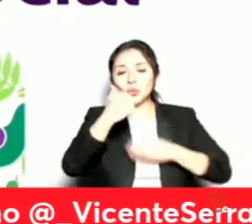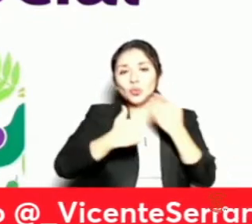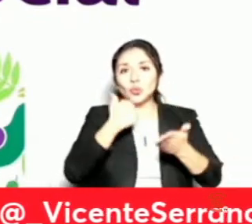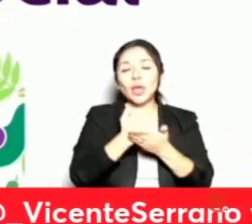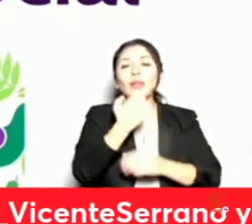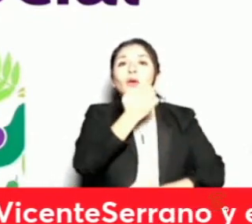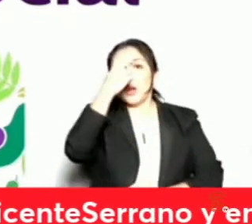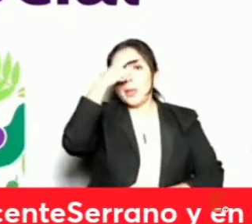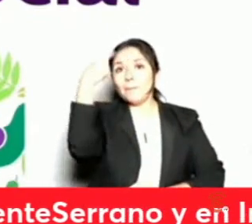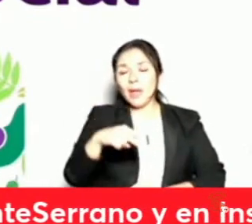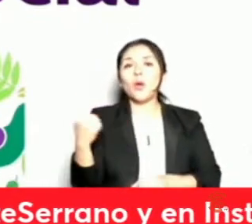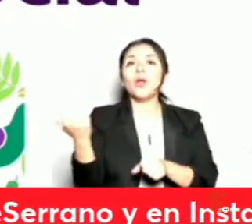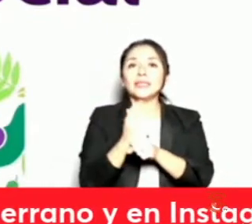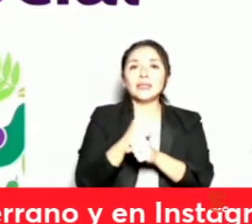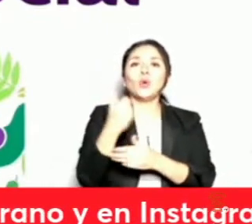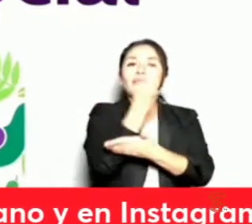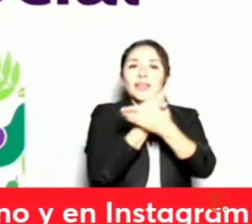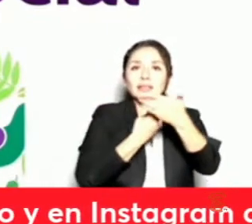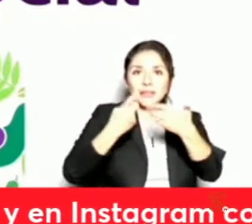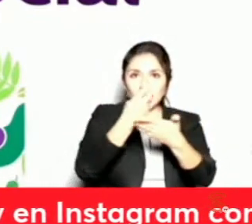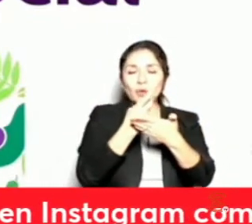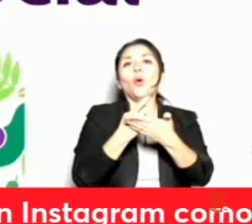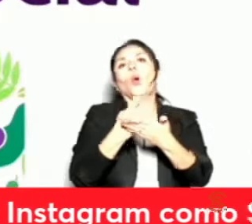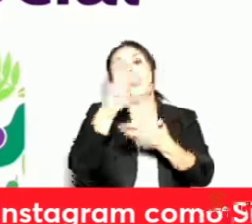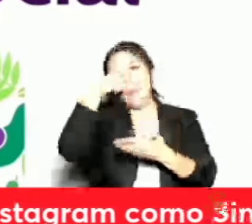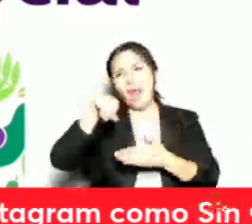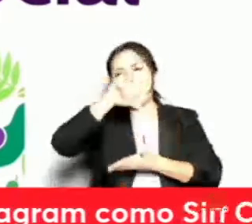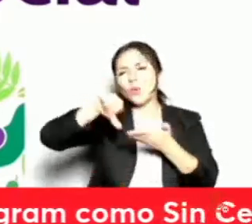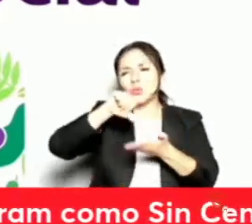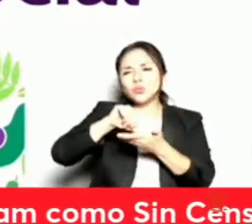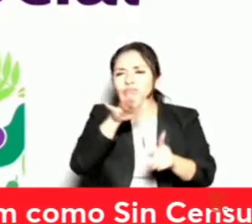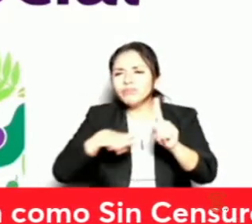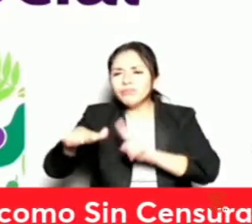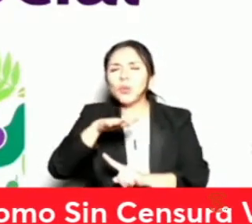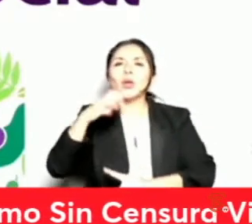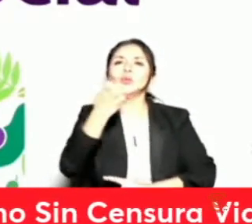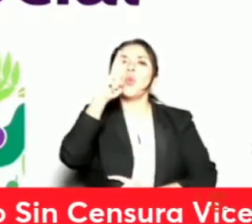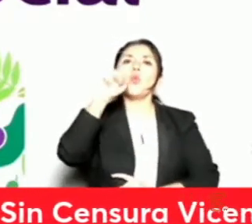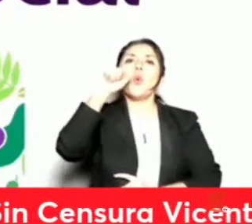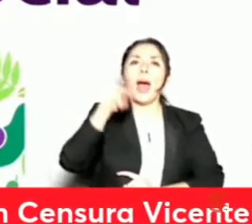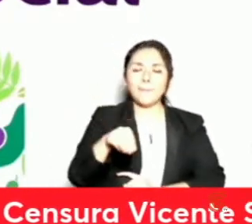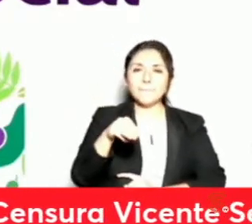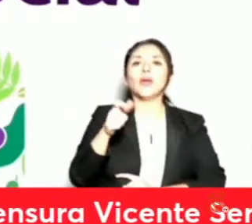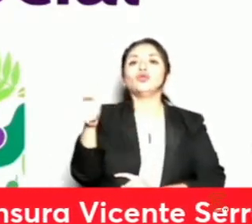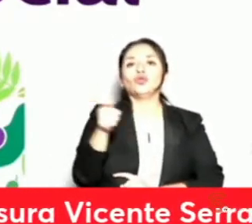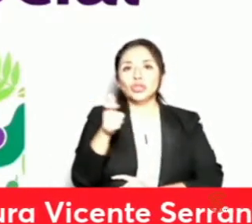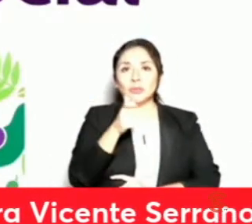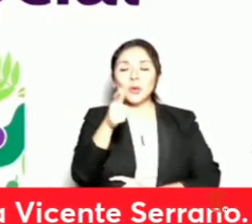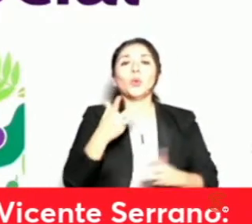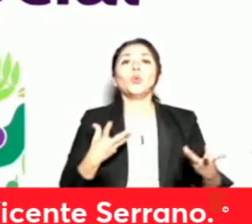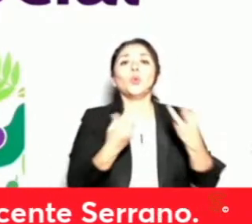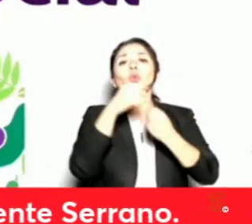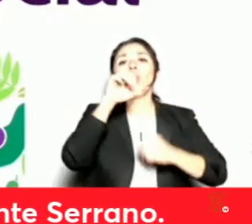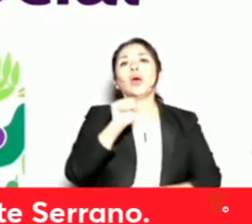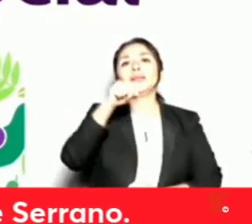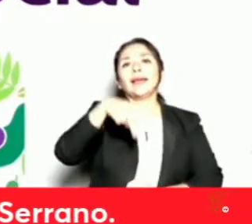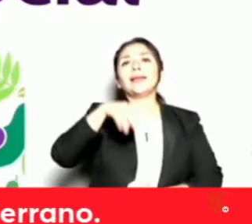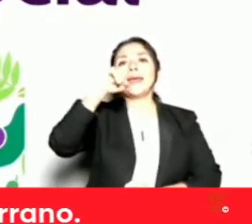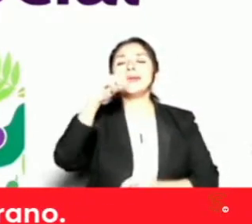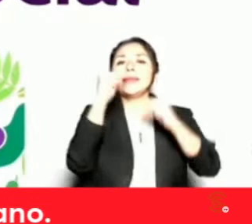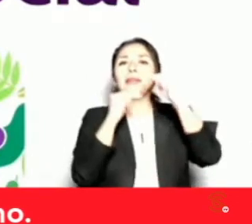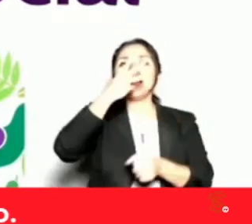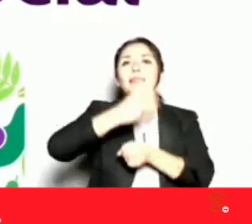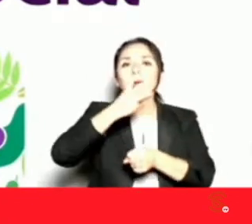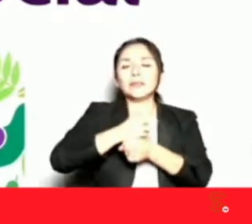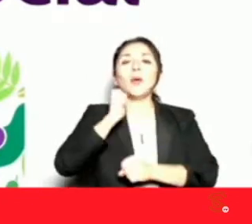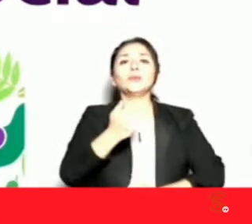Colegio de México y licenciatura en Diseño de los Asentamientos Humanos en la UAM Xochimilco. Pertenece al Sistema Nacional de Investigadores Nivel 3.